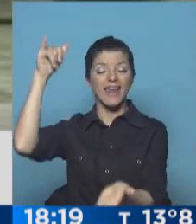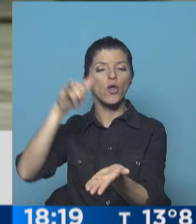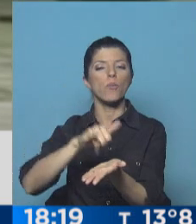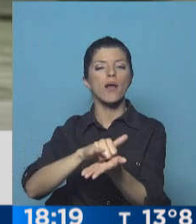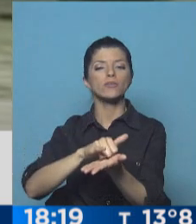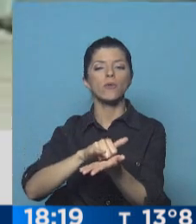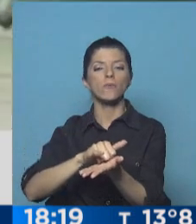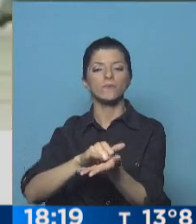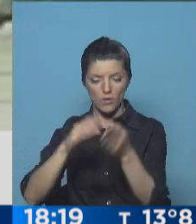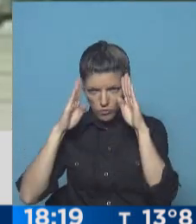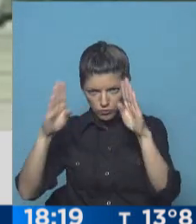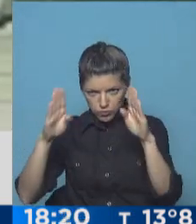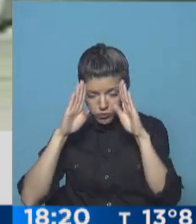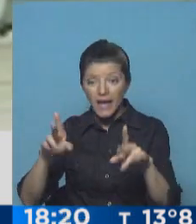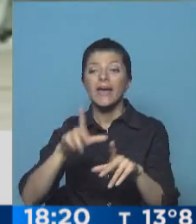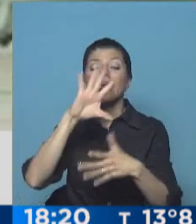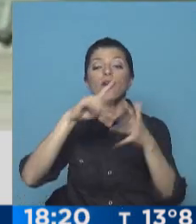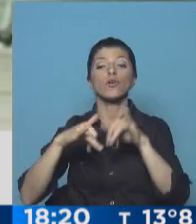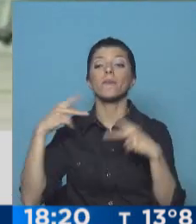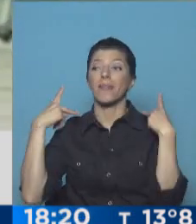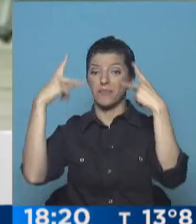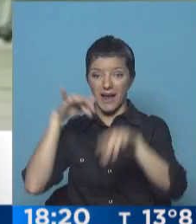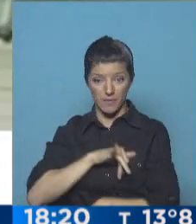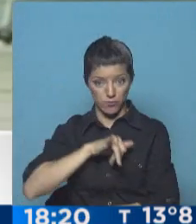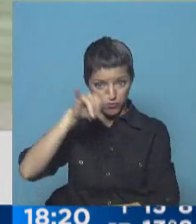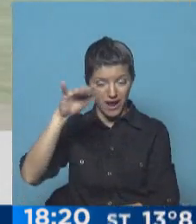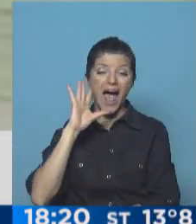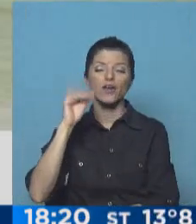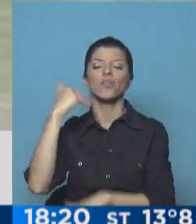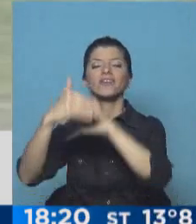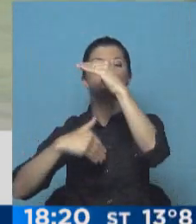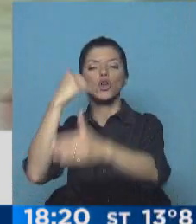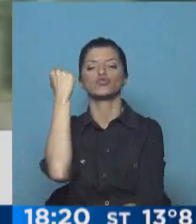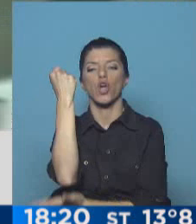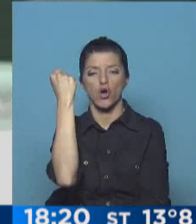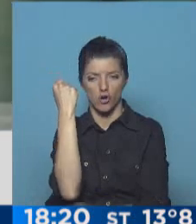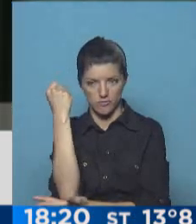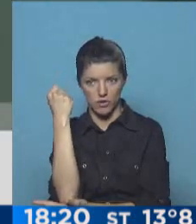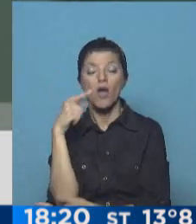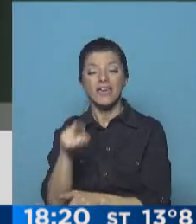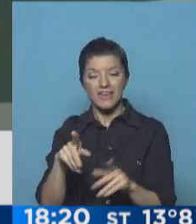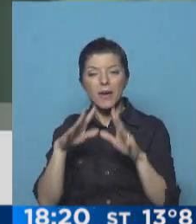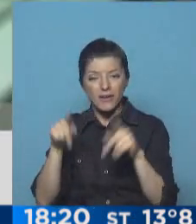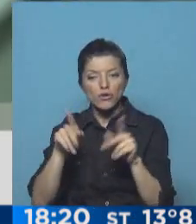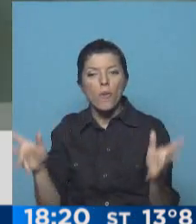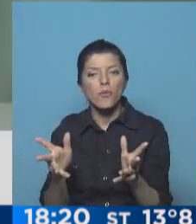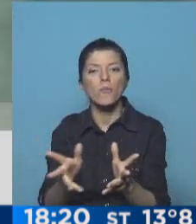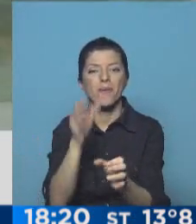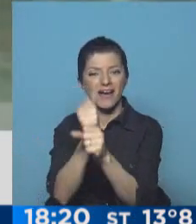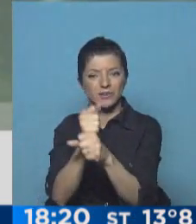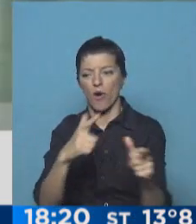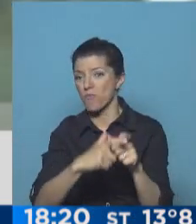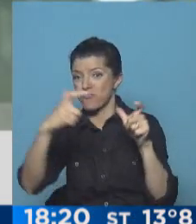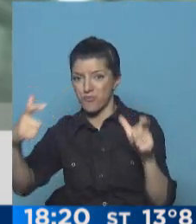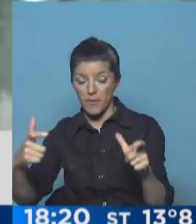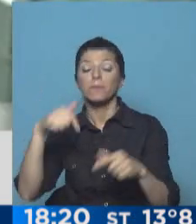de usar, de que el transporte aéreo sea una herramienta de desarrollo económico y de generación de empleo. Hoy el aeropuerto de Córdoba es el